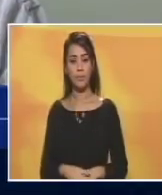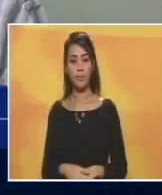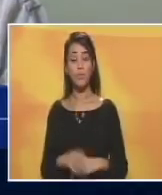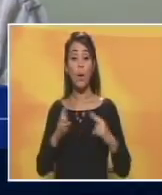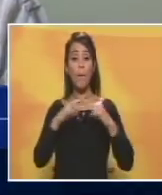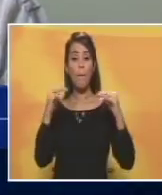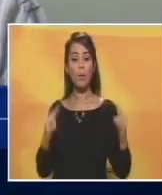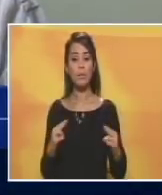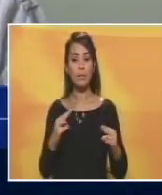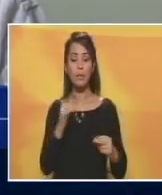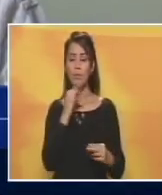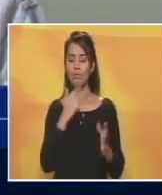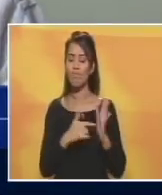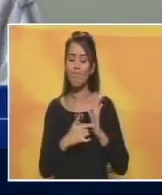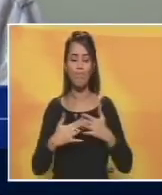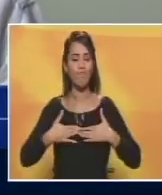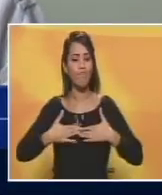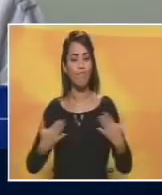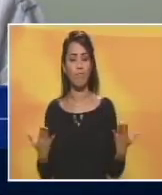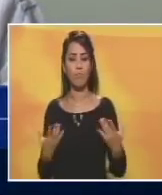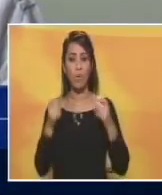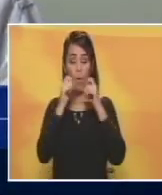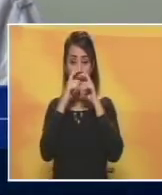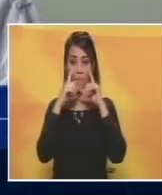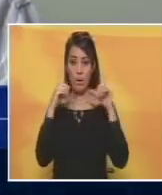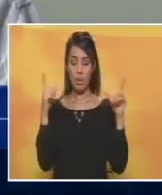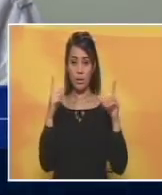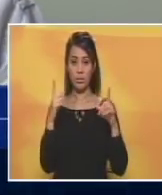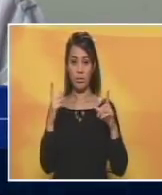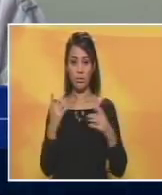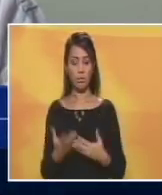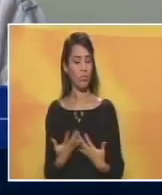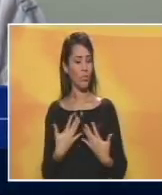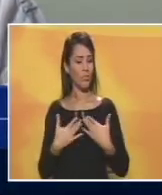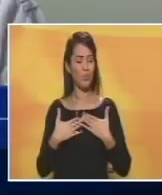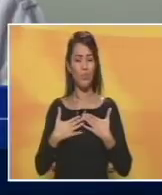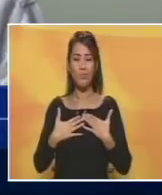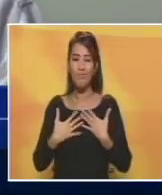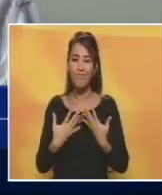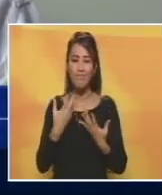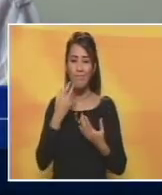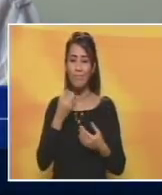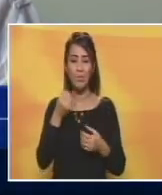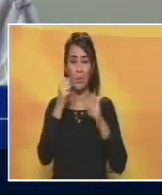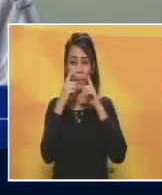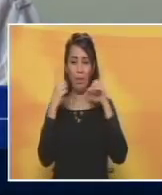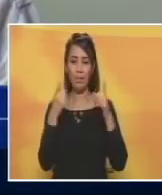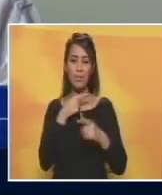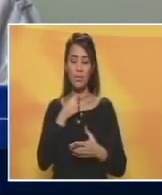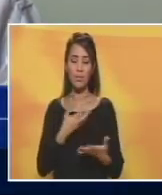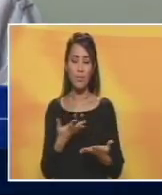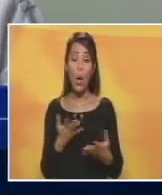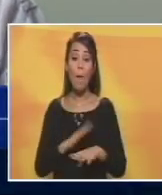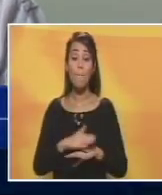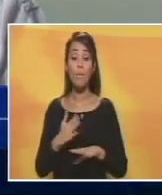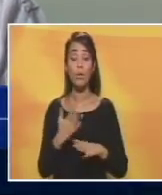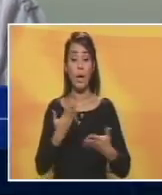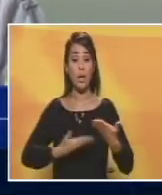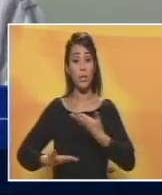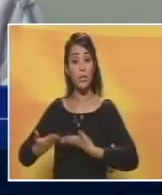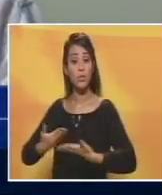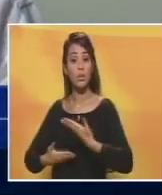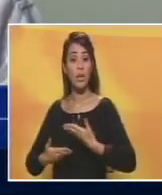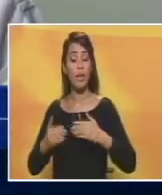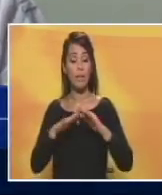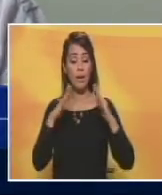Puente expresa su sorpresa, su desagradable sorpresa al enterarse que los negociadores